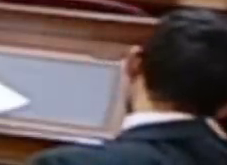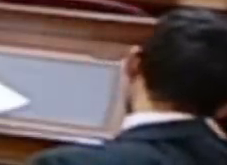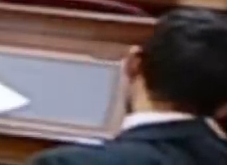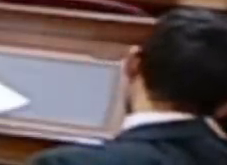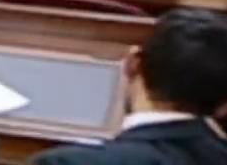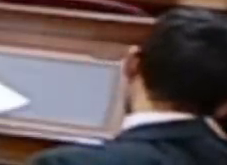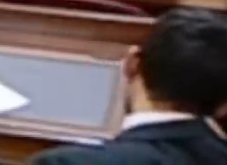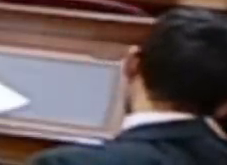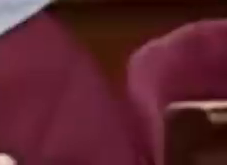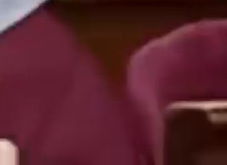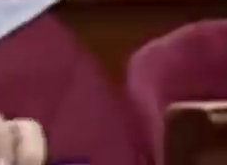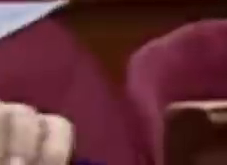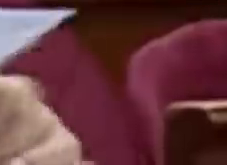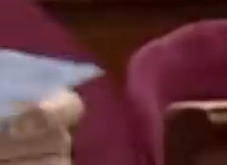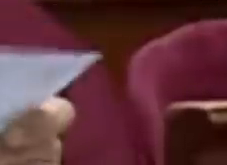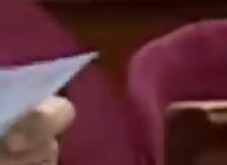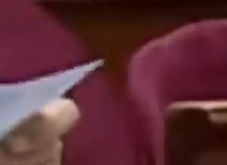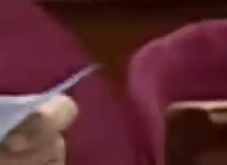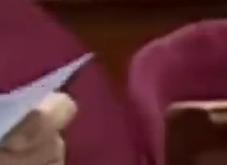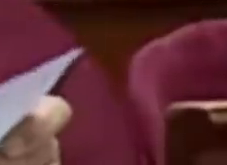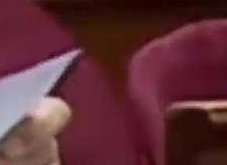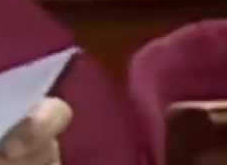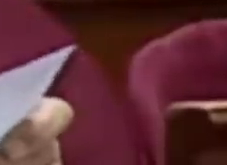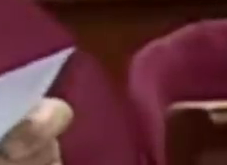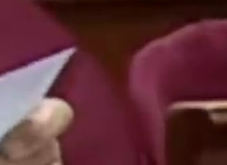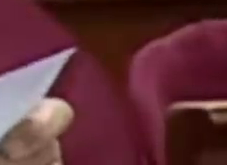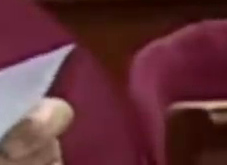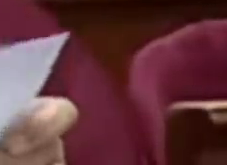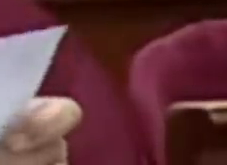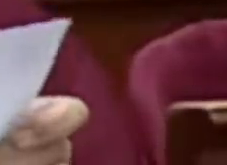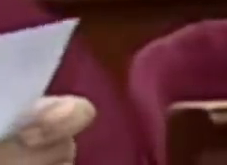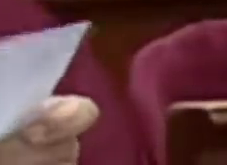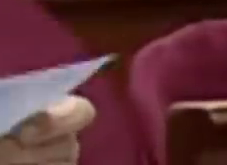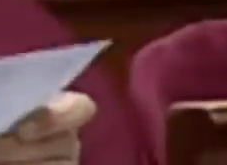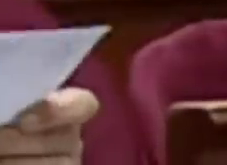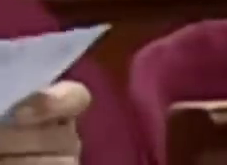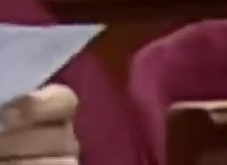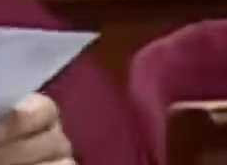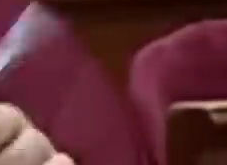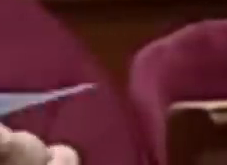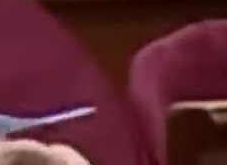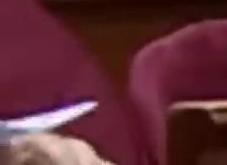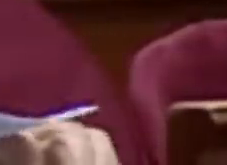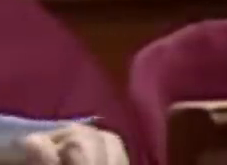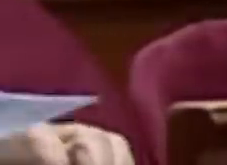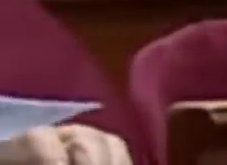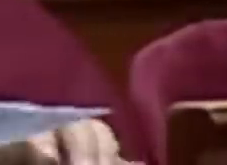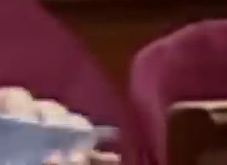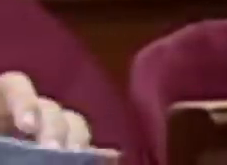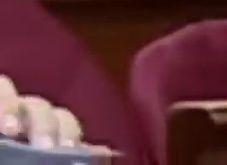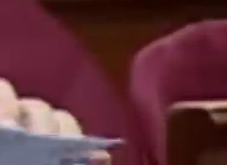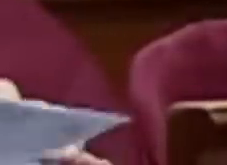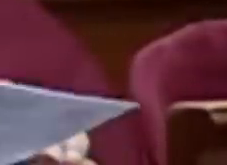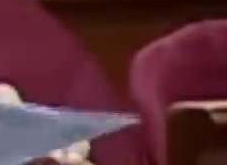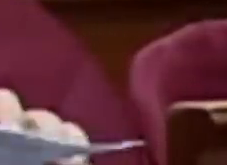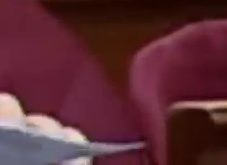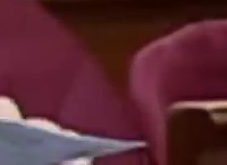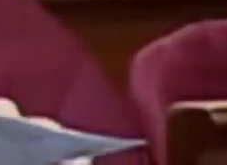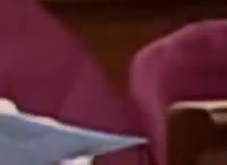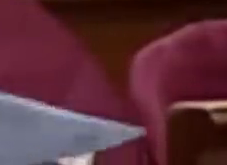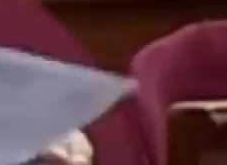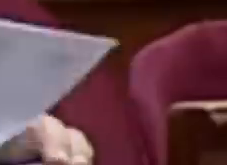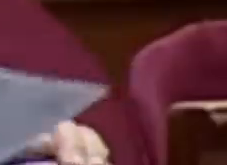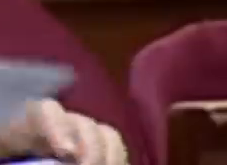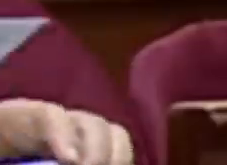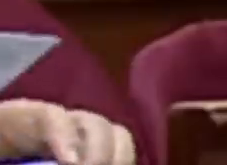Nosotros hemos presentado un oficio como Bloque Magisterial de Concertación Nacional porque las normas están para cumplirse.